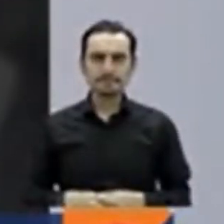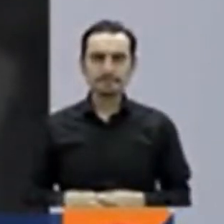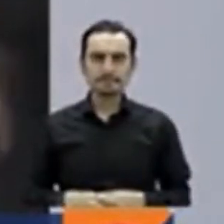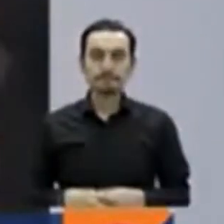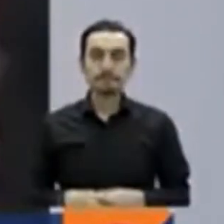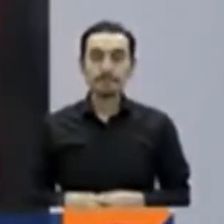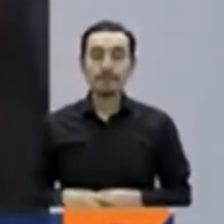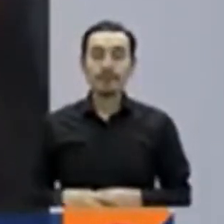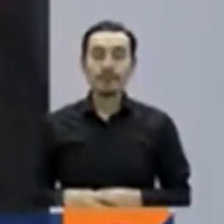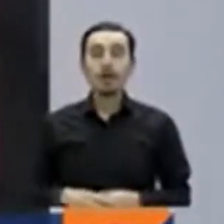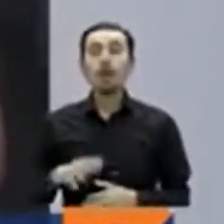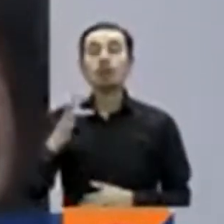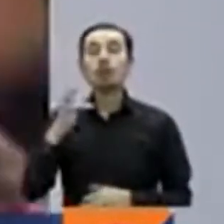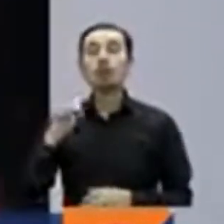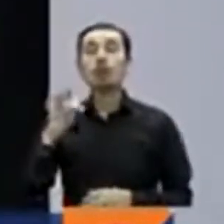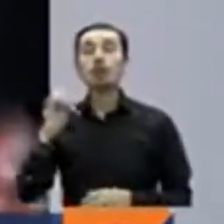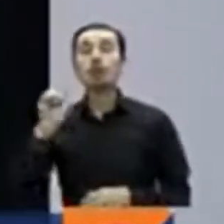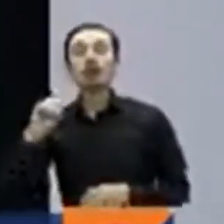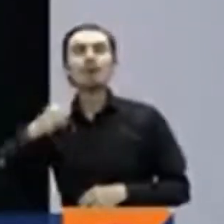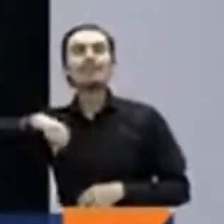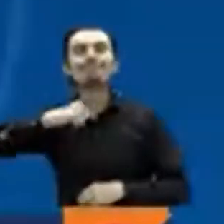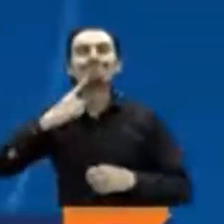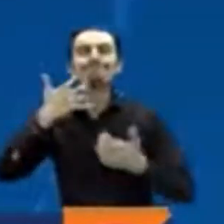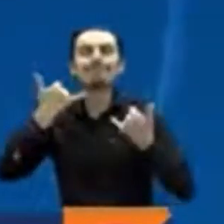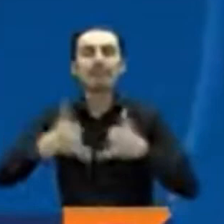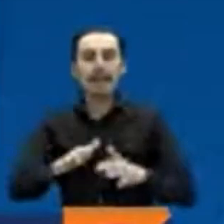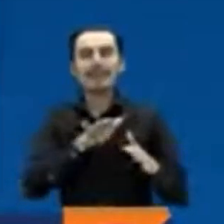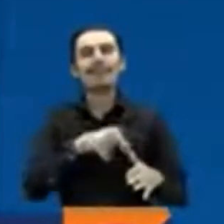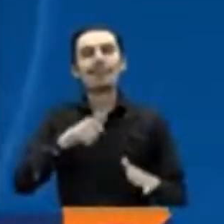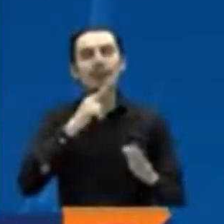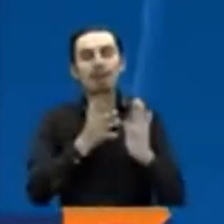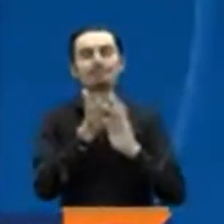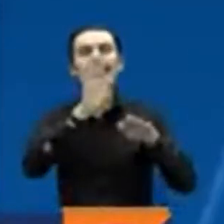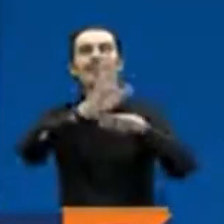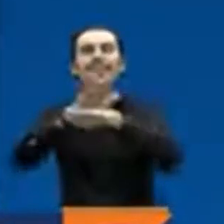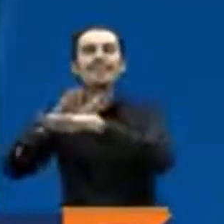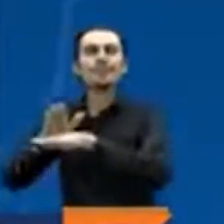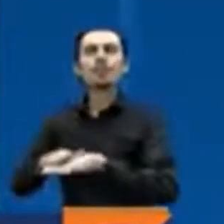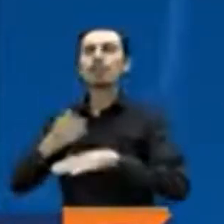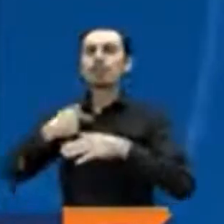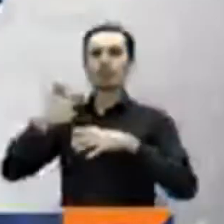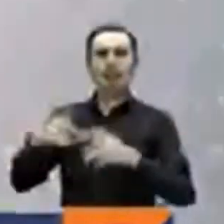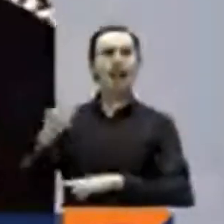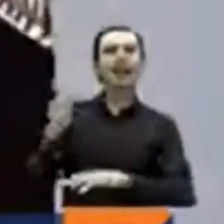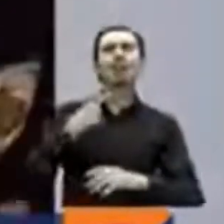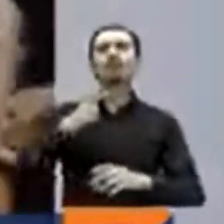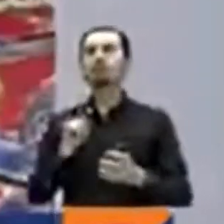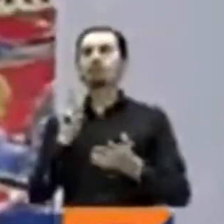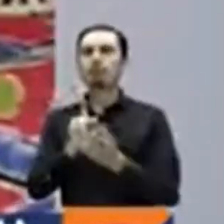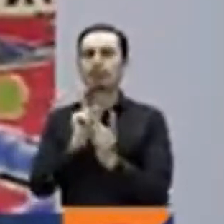Adiós a Totola Momposina. La cantante de música folclórica anunció su retiro de la vida artística.